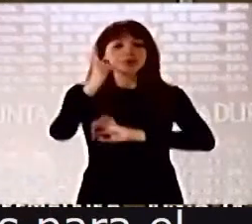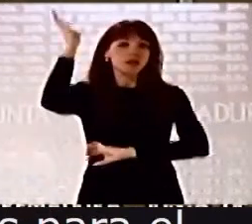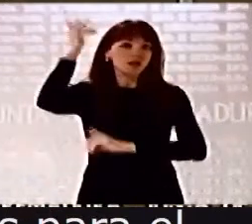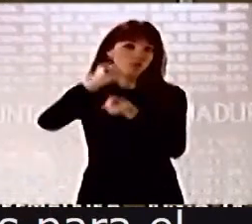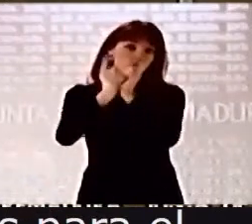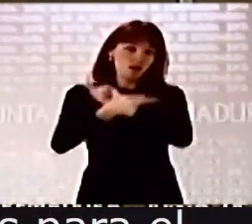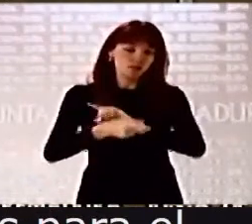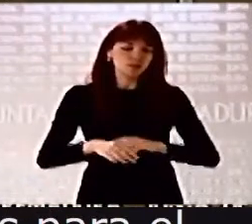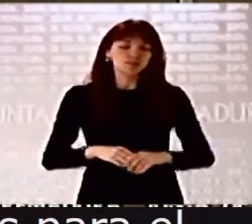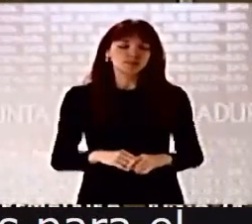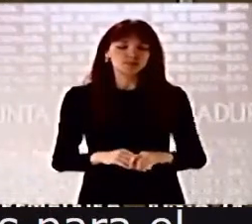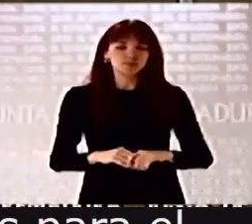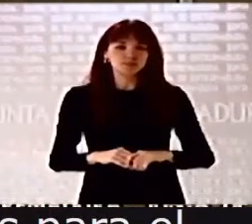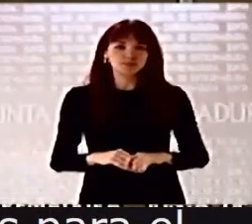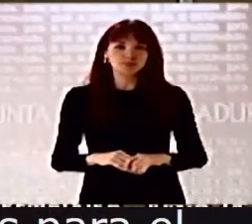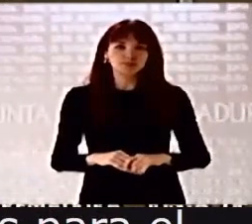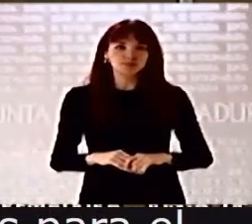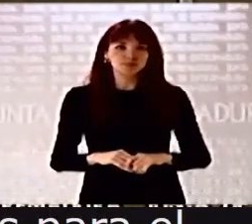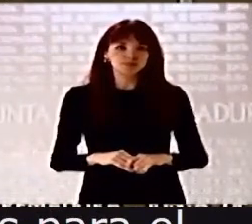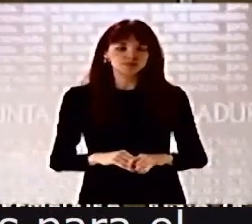climatológica.